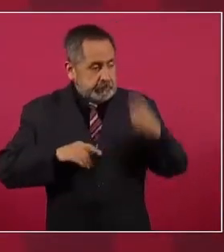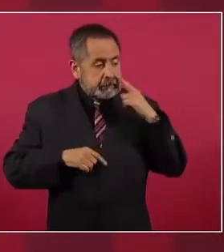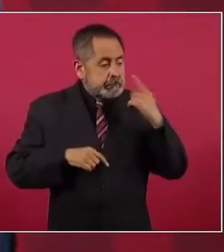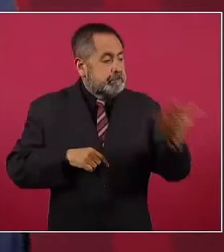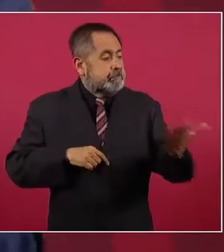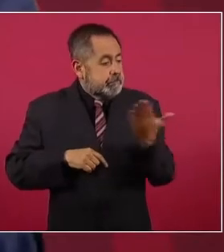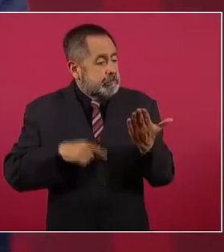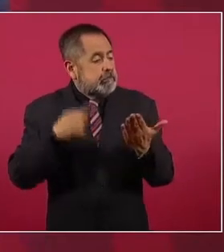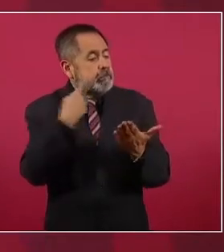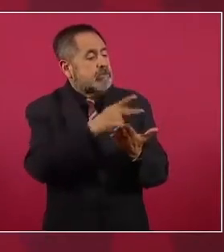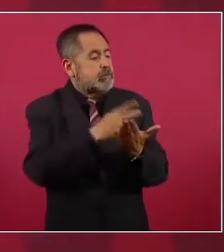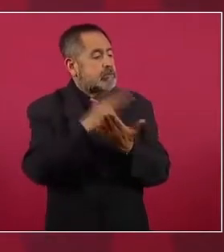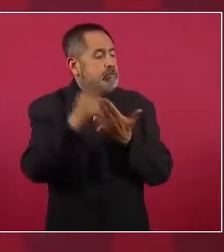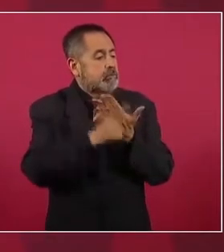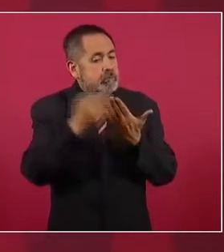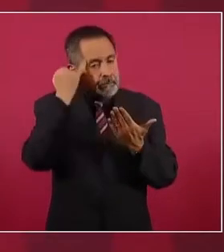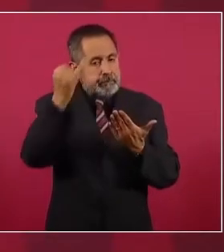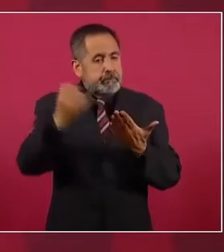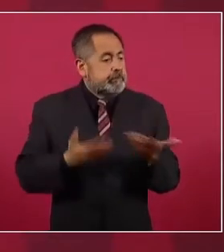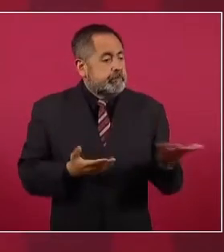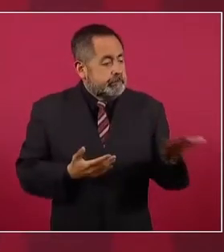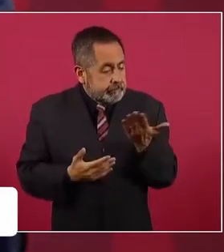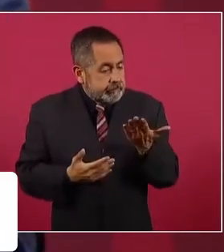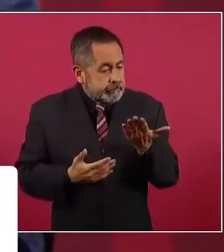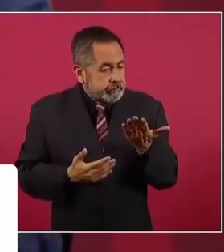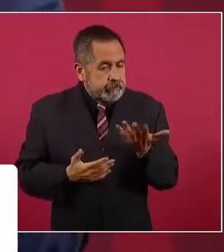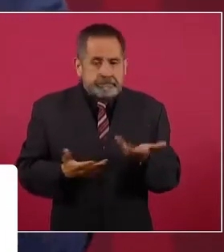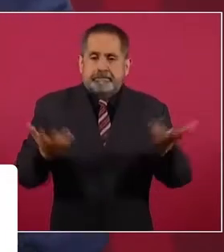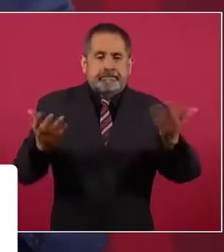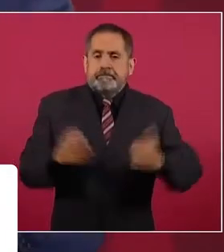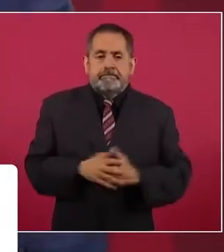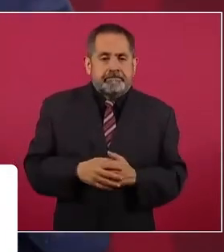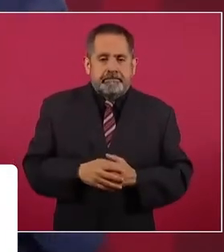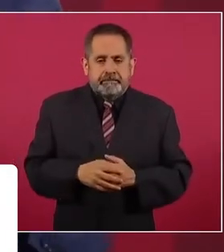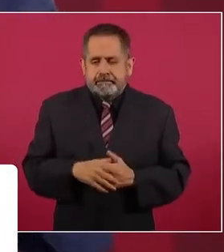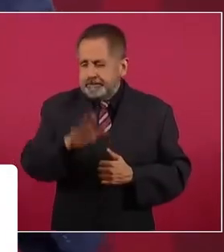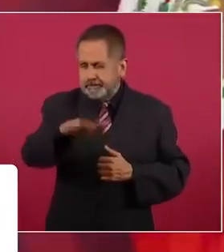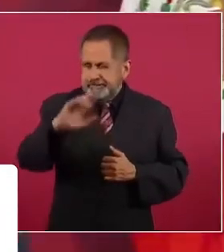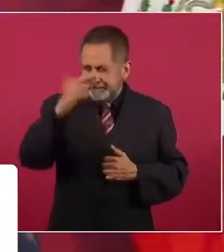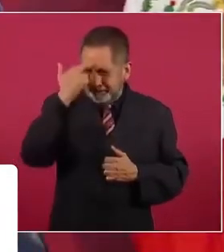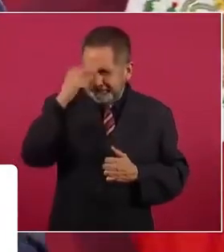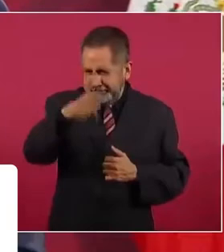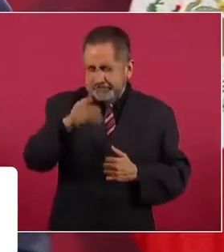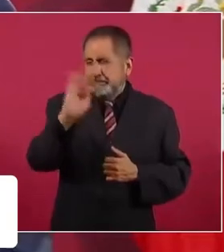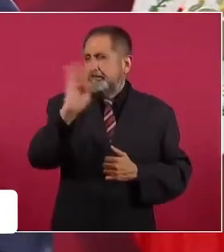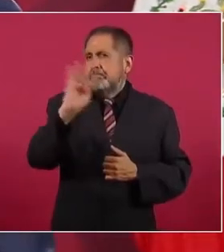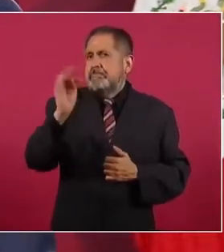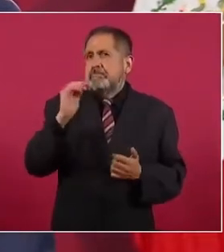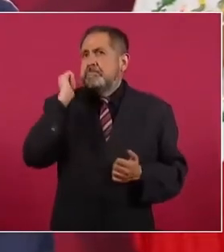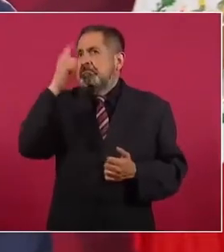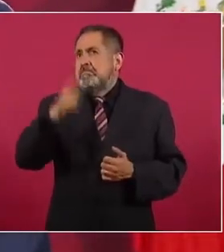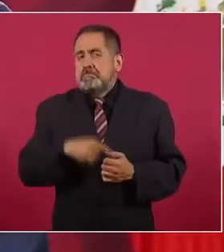hacer es esto. ¿Pero se acuerdan ustedes de algo